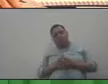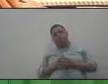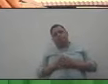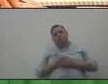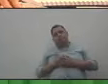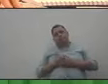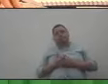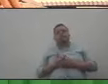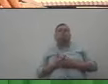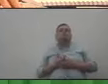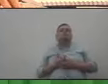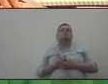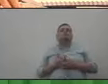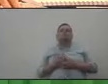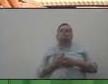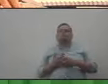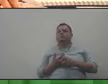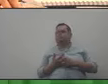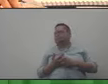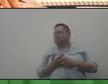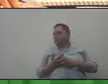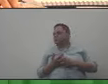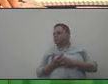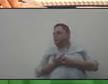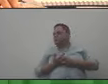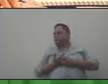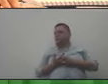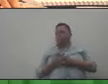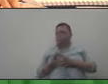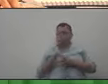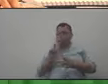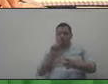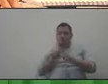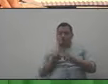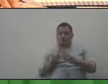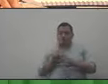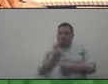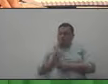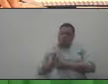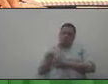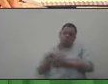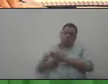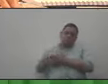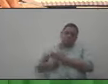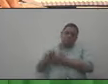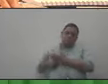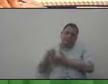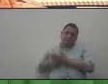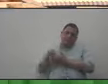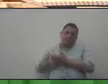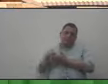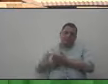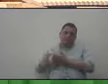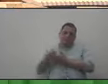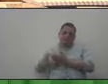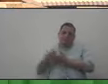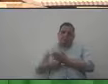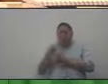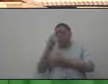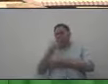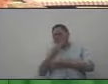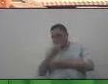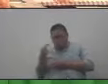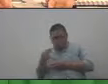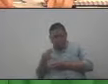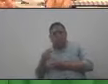Uno solamente conoce el logro, pero detrás de esto hubo muchas dificultades. La persistencia, el compromiso